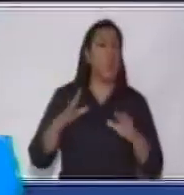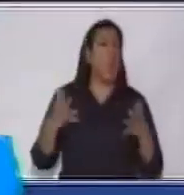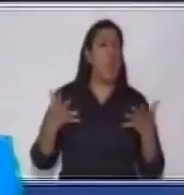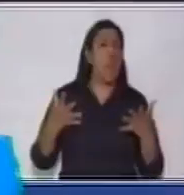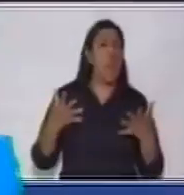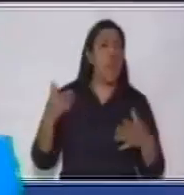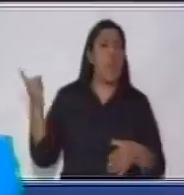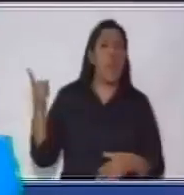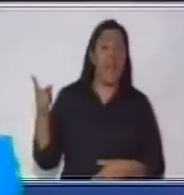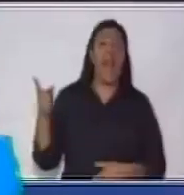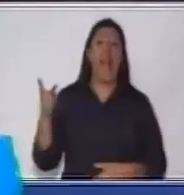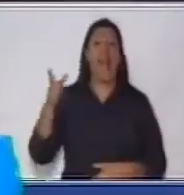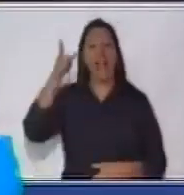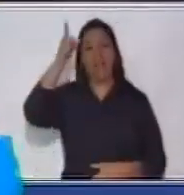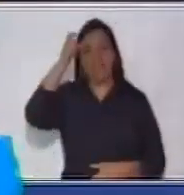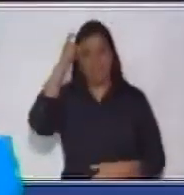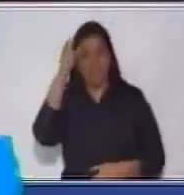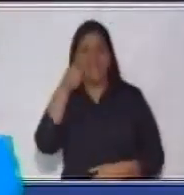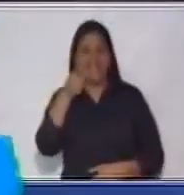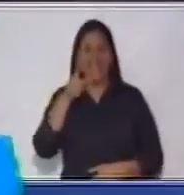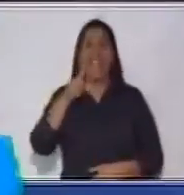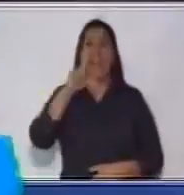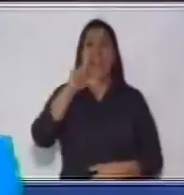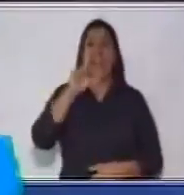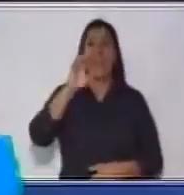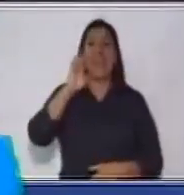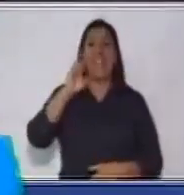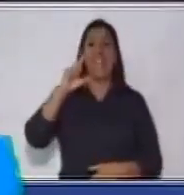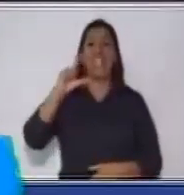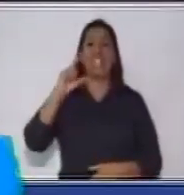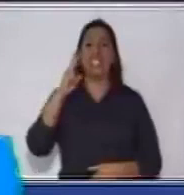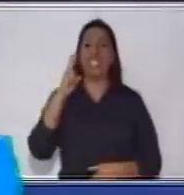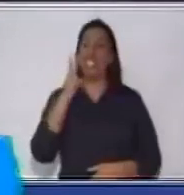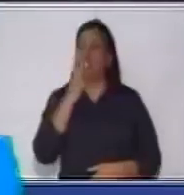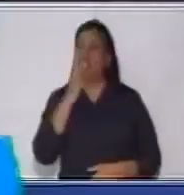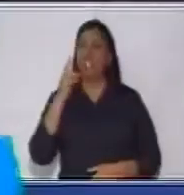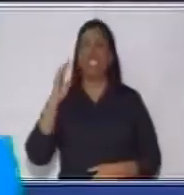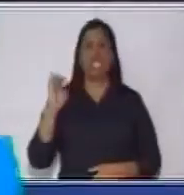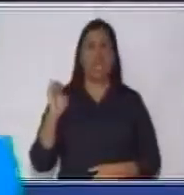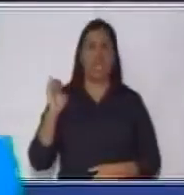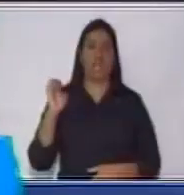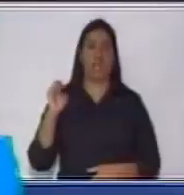Correcto, leche. Un vaso con leche.